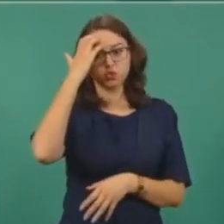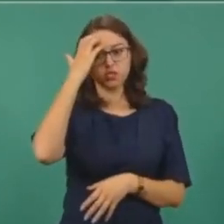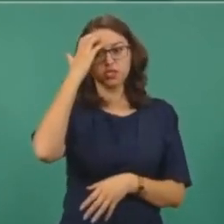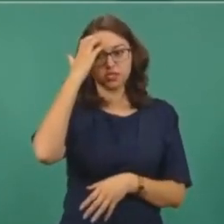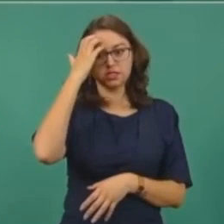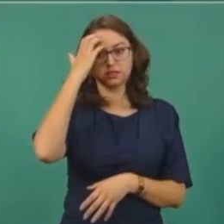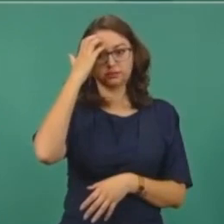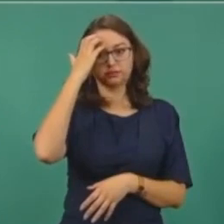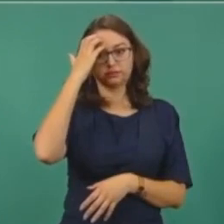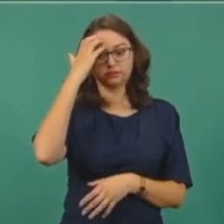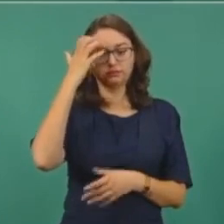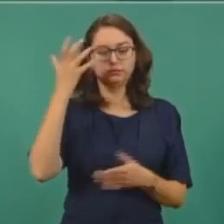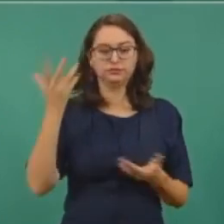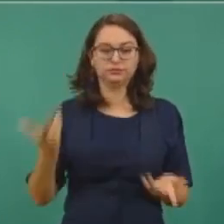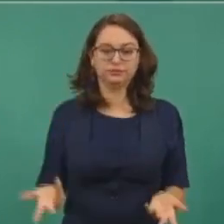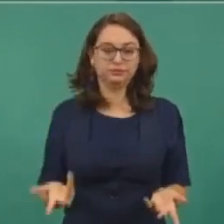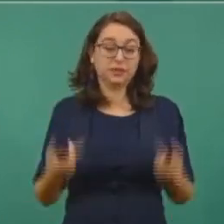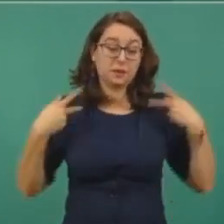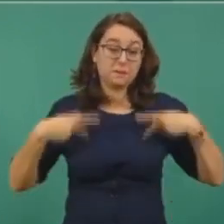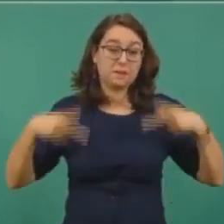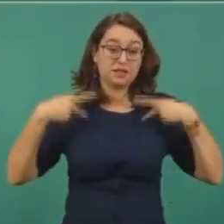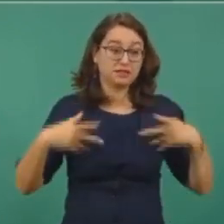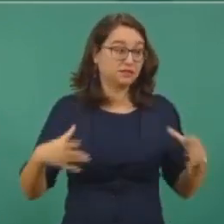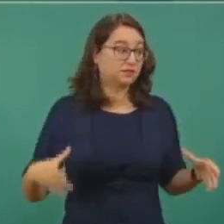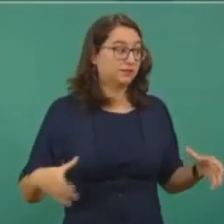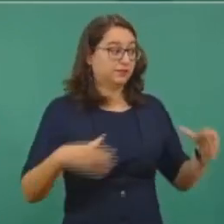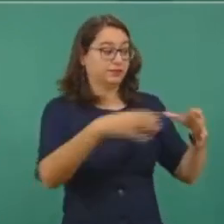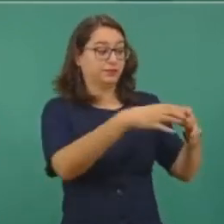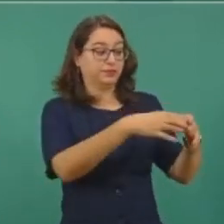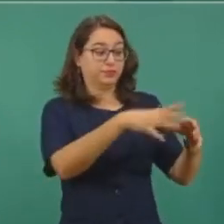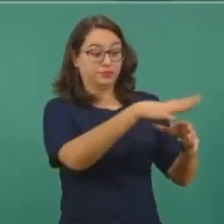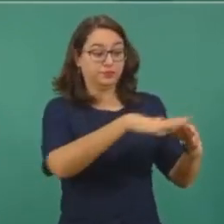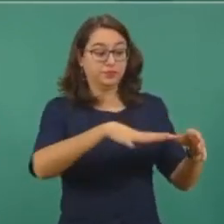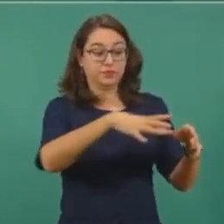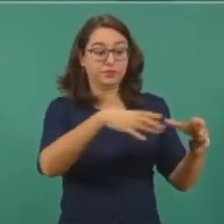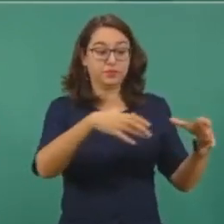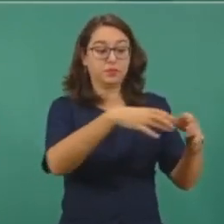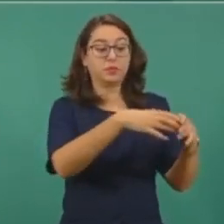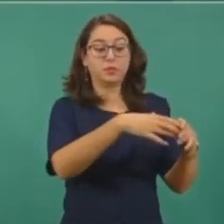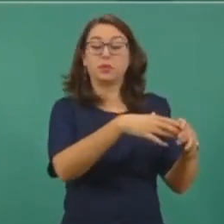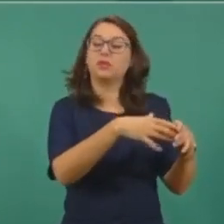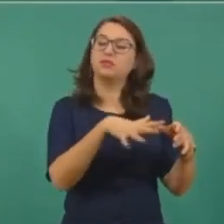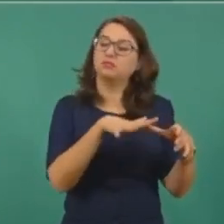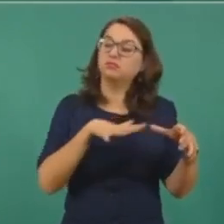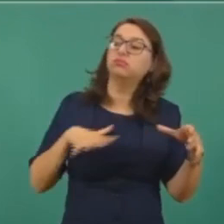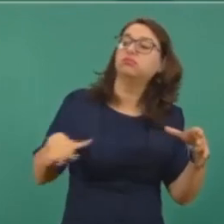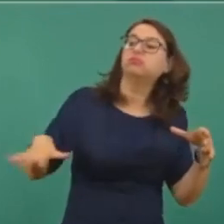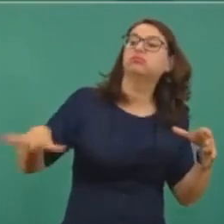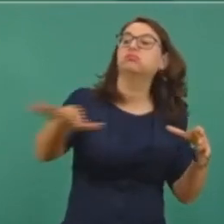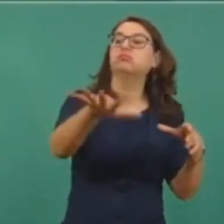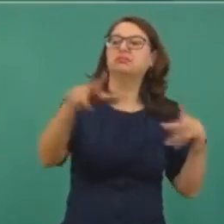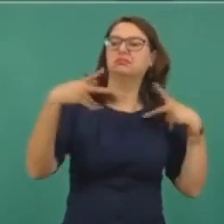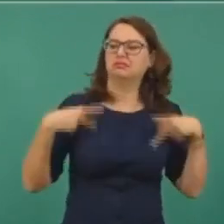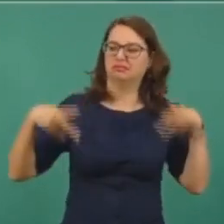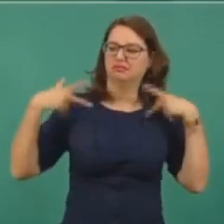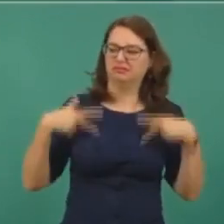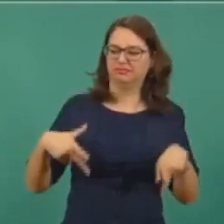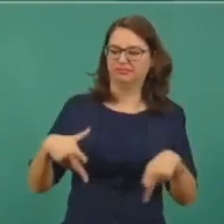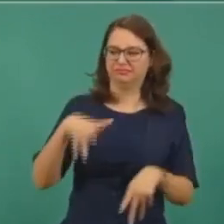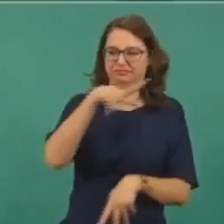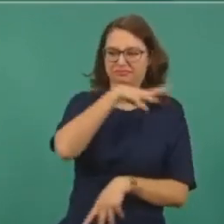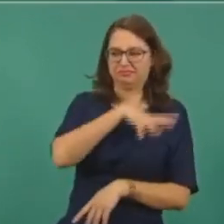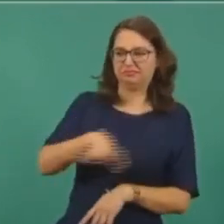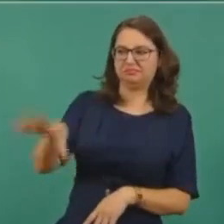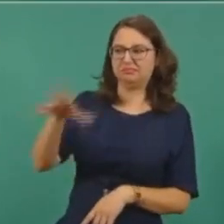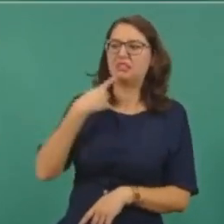como desprecian al pueblo o lo menosprecian, piensan que la gente